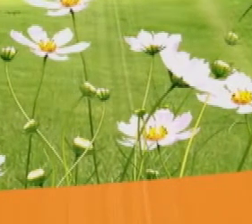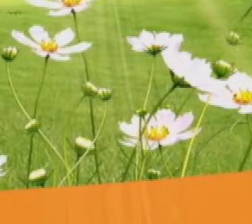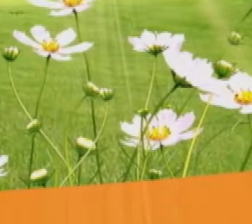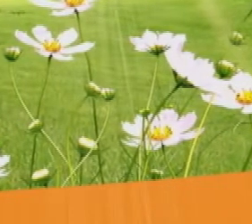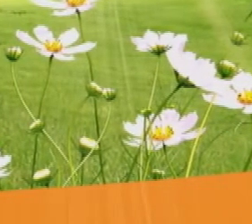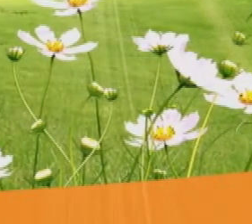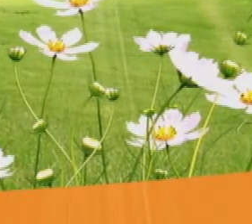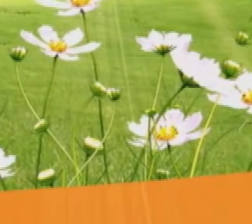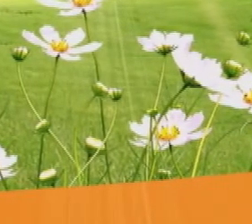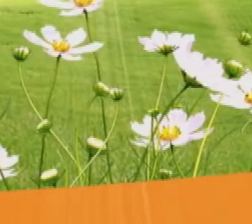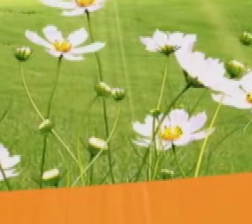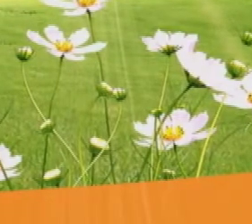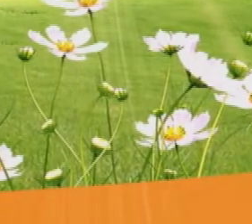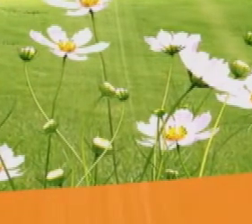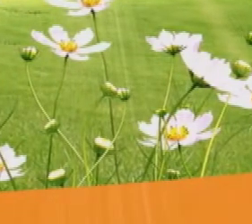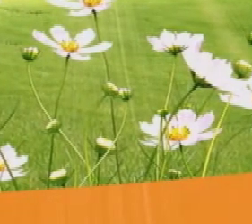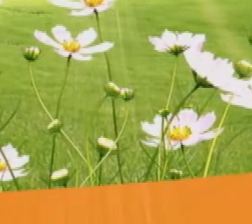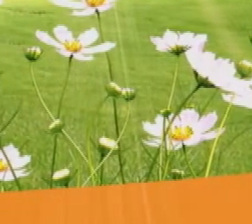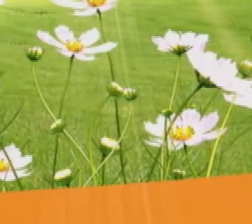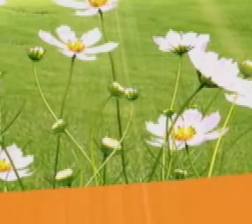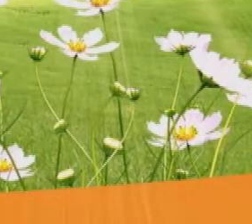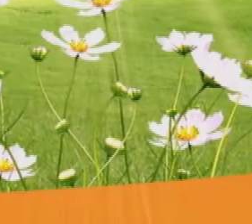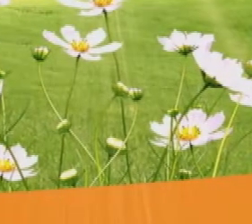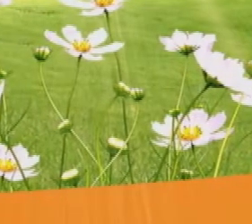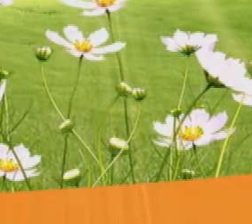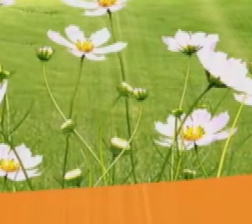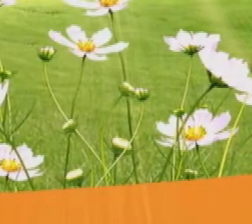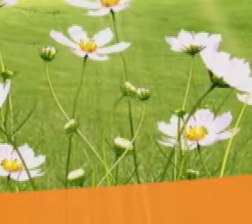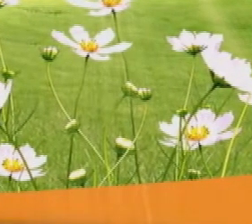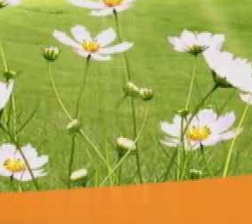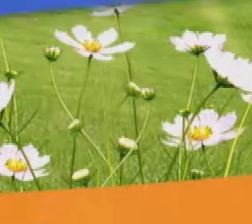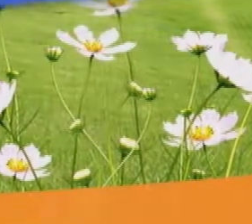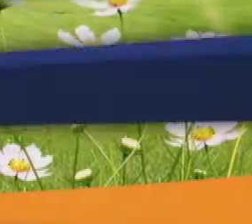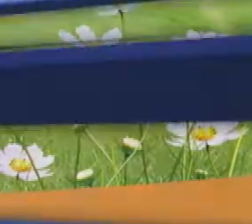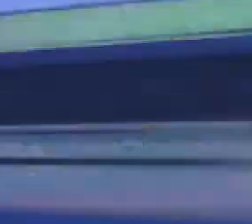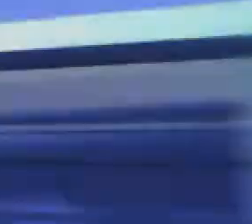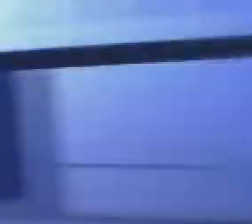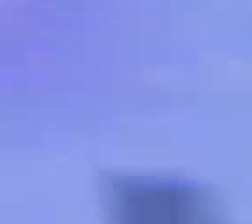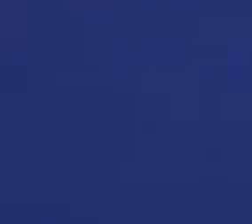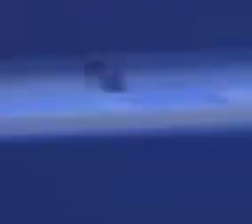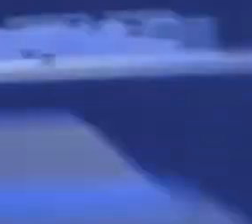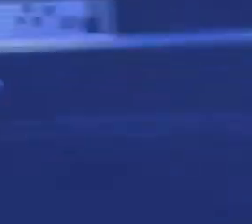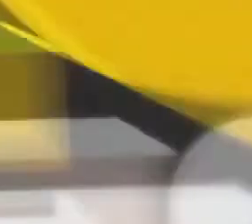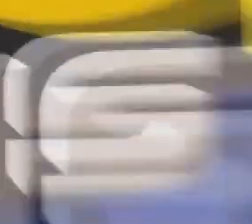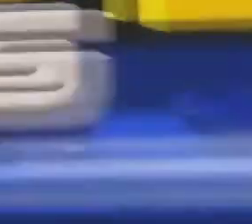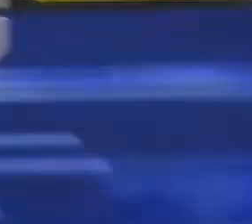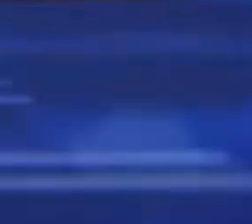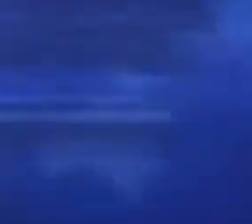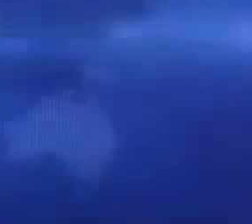Ecológico, Barsol Aroma Delicias, líder en limpieza. Enlace Noticias, el noticiero que usted quiere ver.